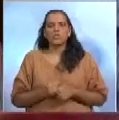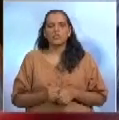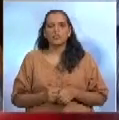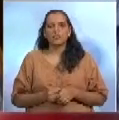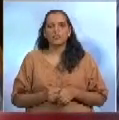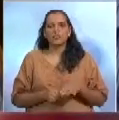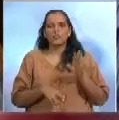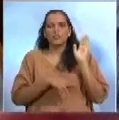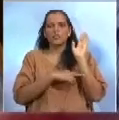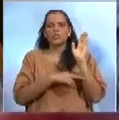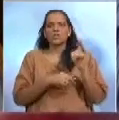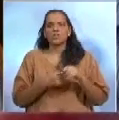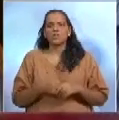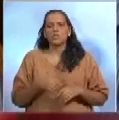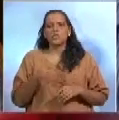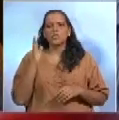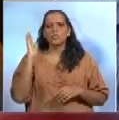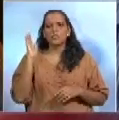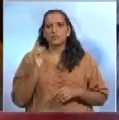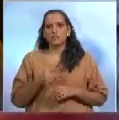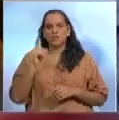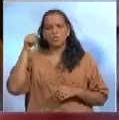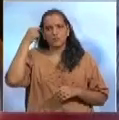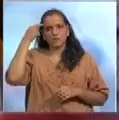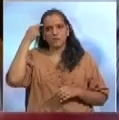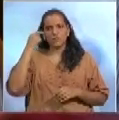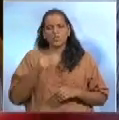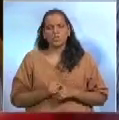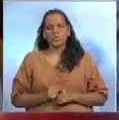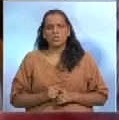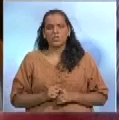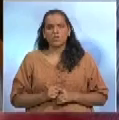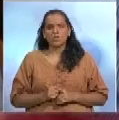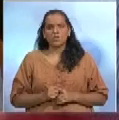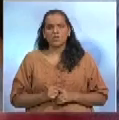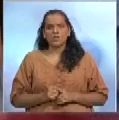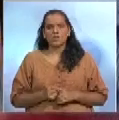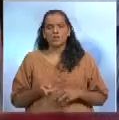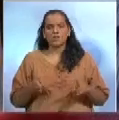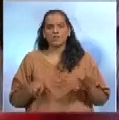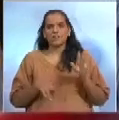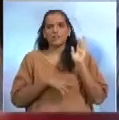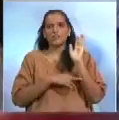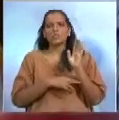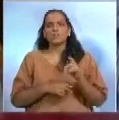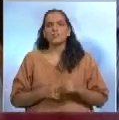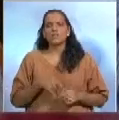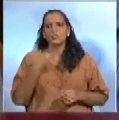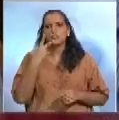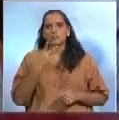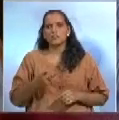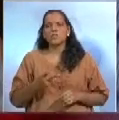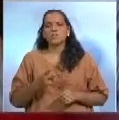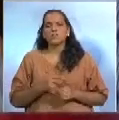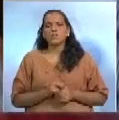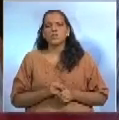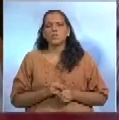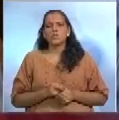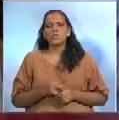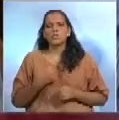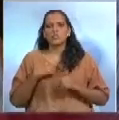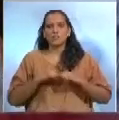ese compromiso político de parte del gobierno, ¿no? Y ese compromiso real, patriótico, de